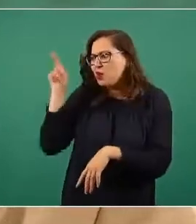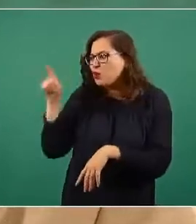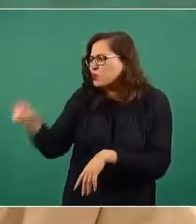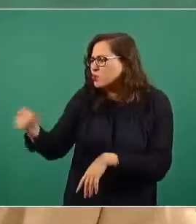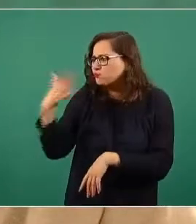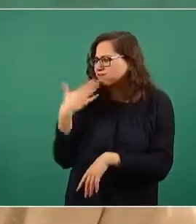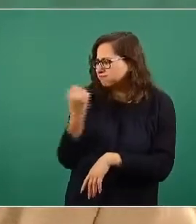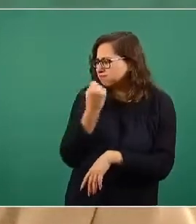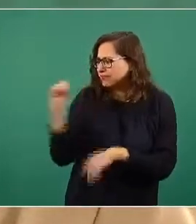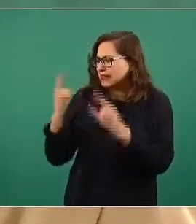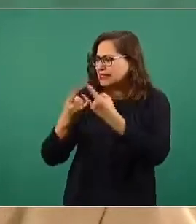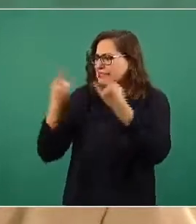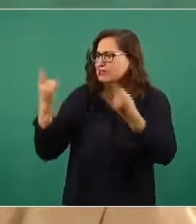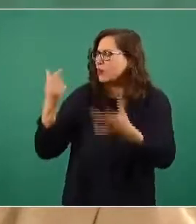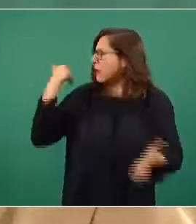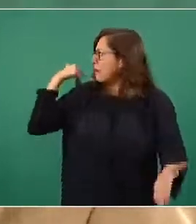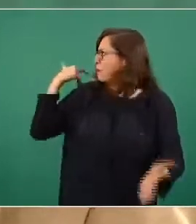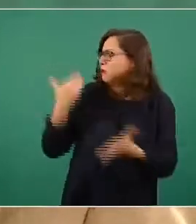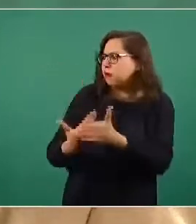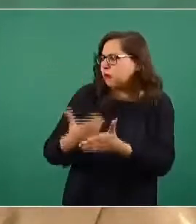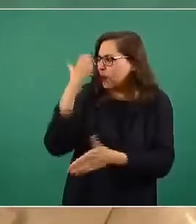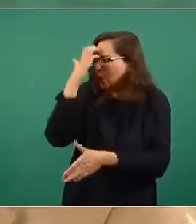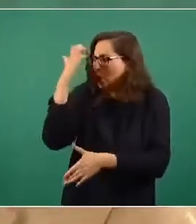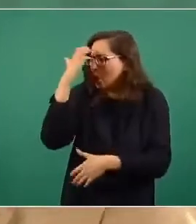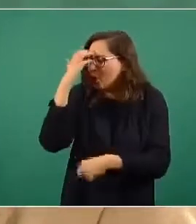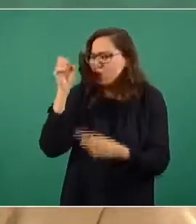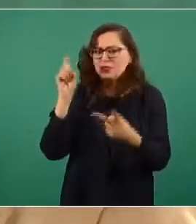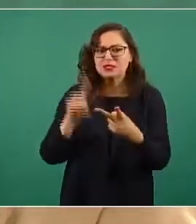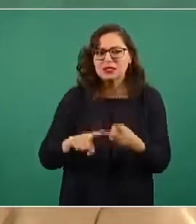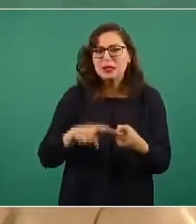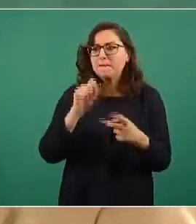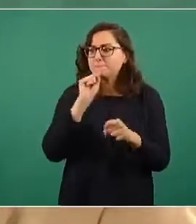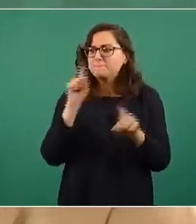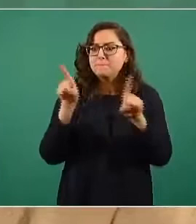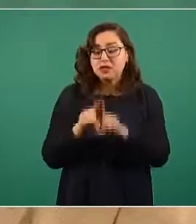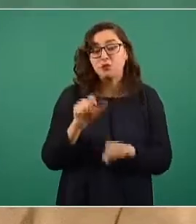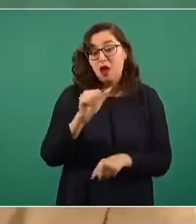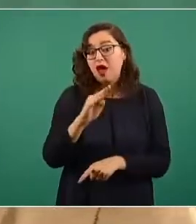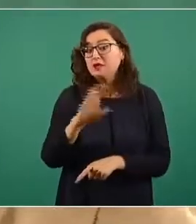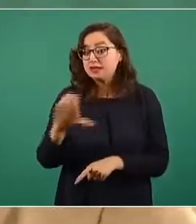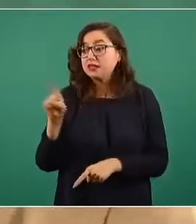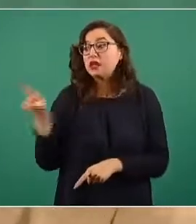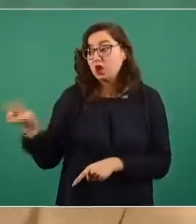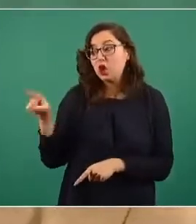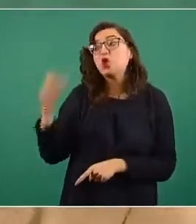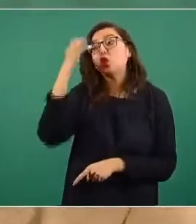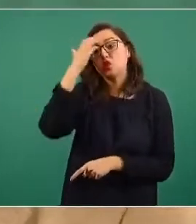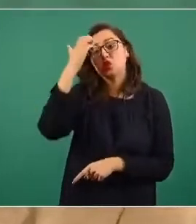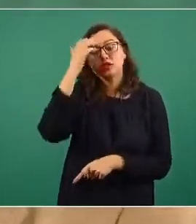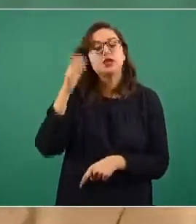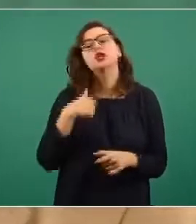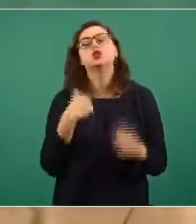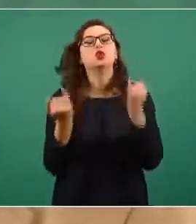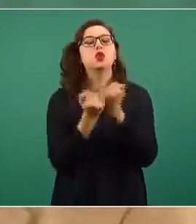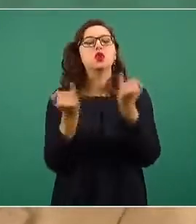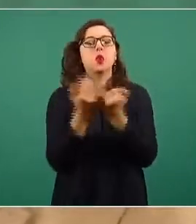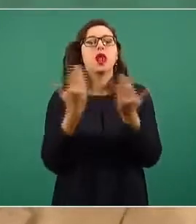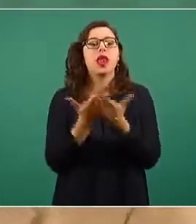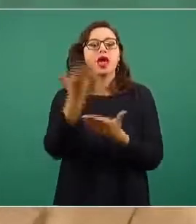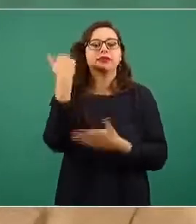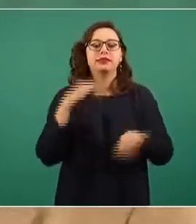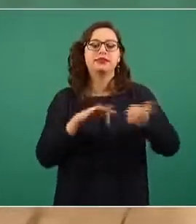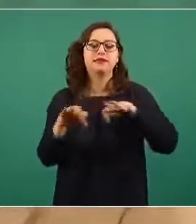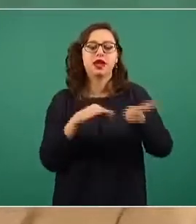y desde luego tiene también el conocimiento histórico de lo que ha pasado con la guardería ABC. Yo misma, cuando estaba en la Suprema Corte de Justicia, y ustedes lo